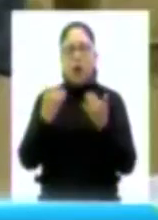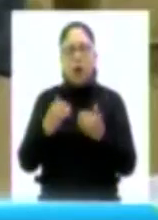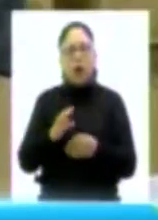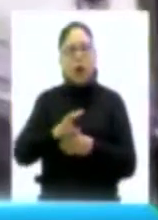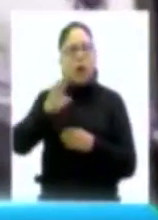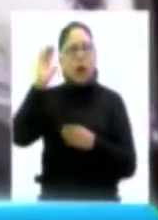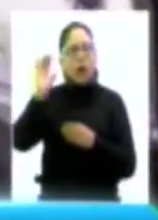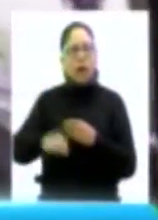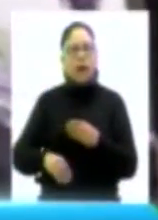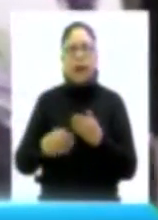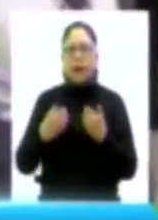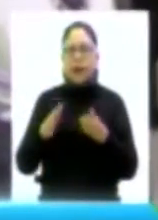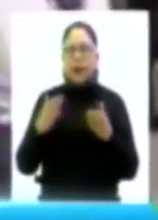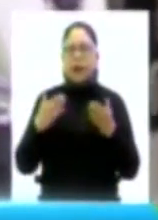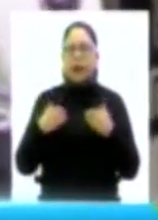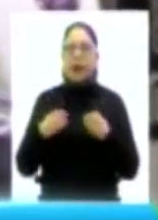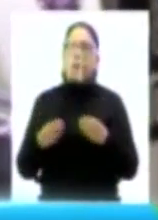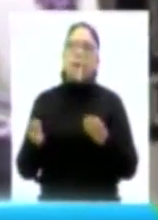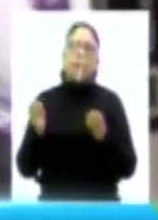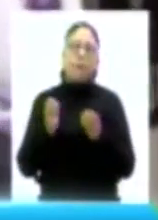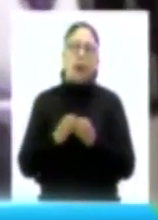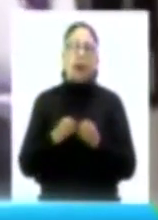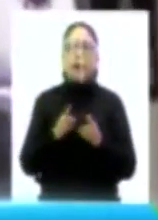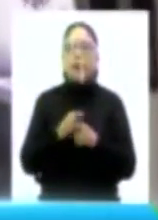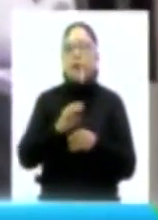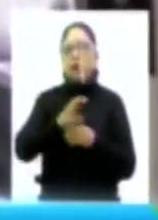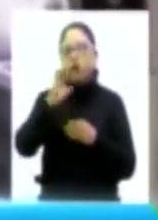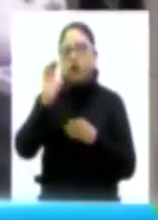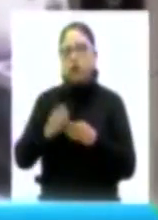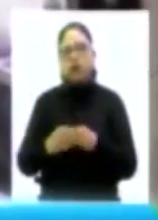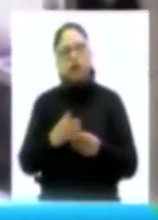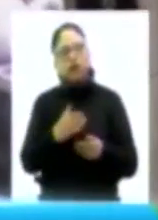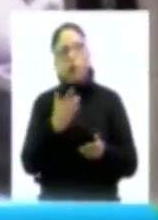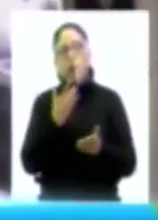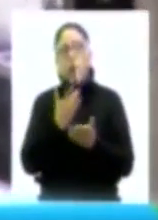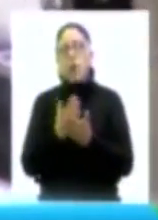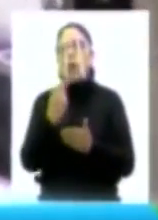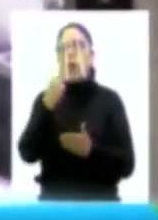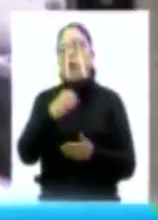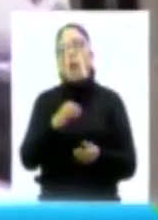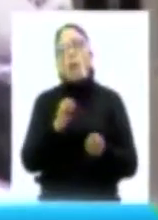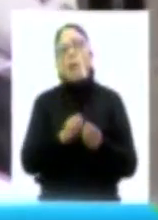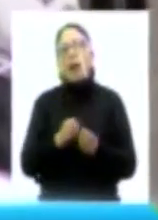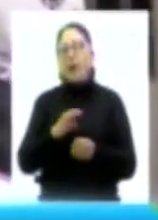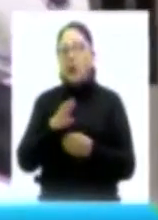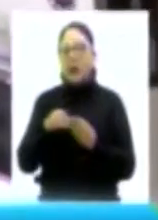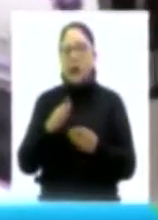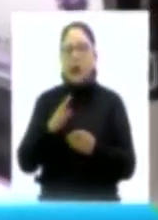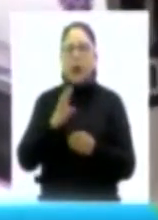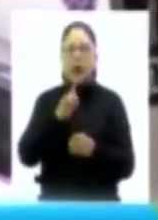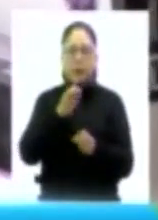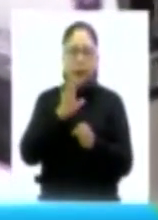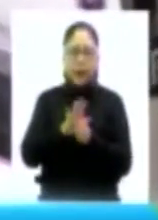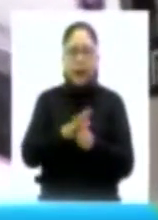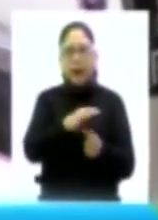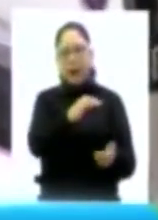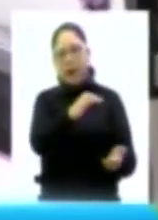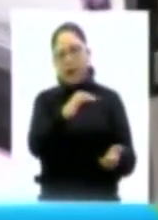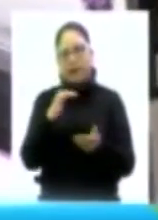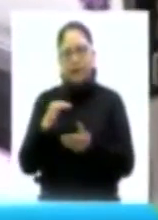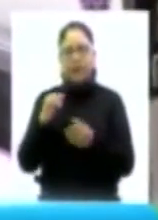y llegarán a completarse todas las pruebas que nos hemos comprometido a traer